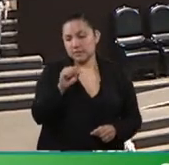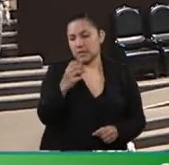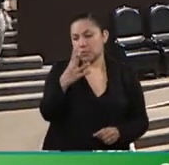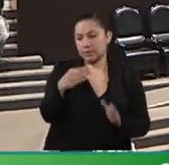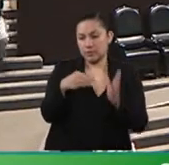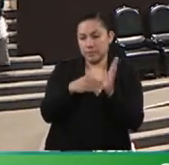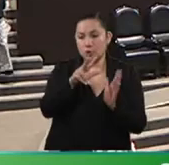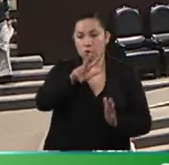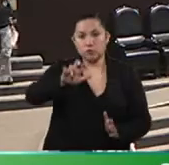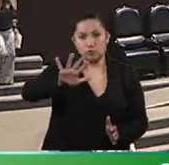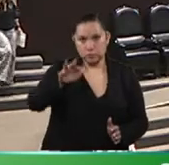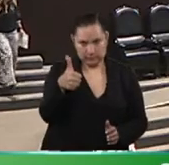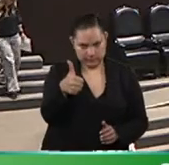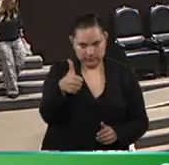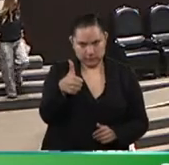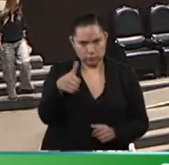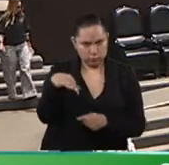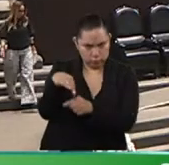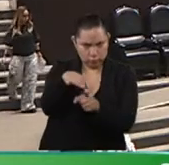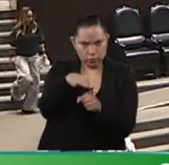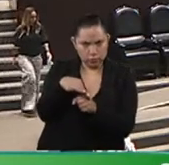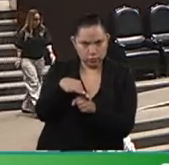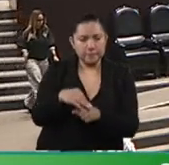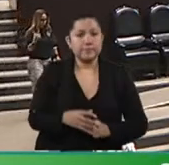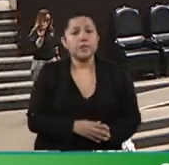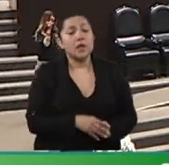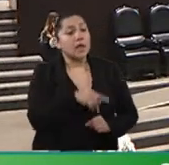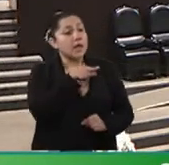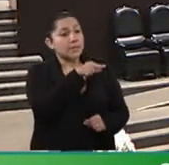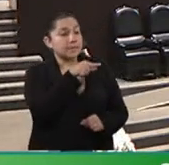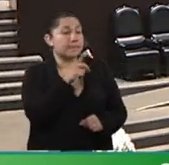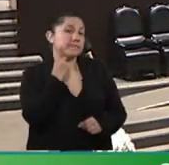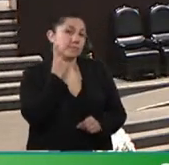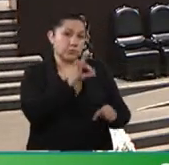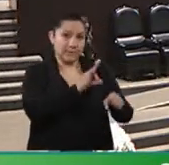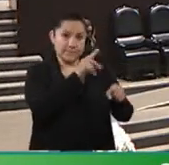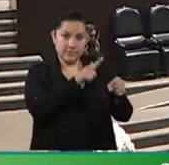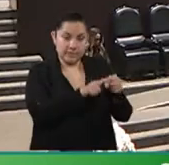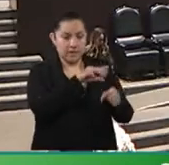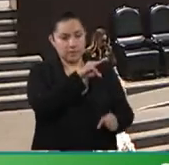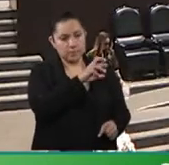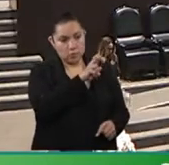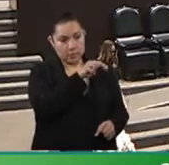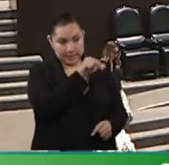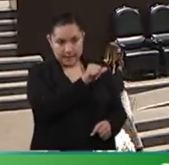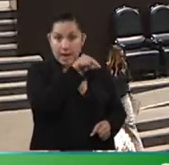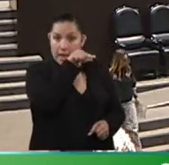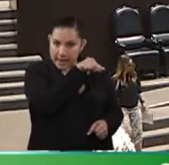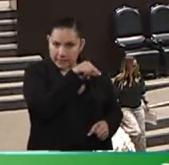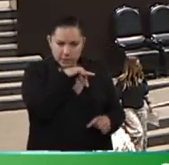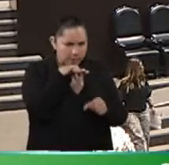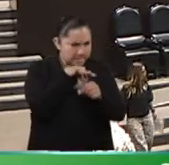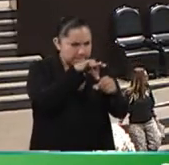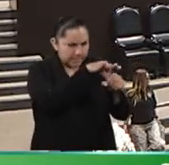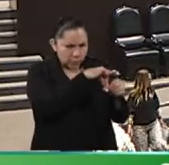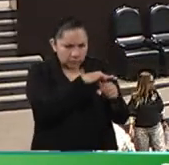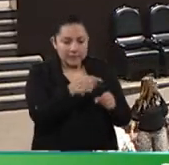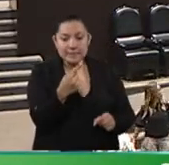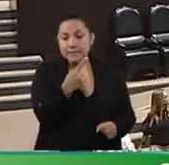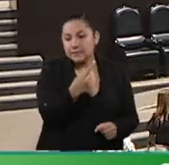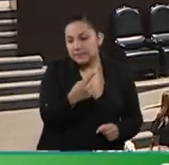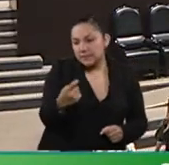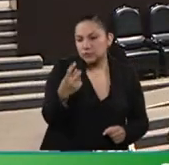6486 votos un diputado federal de morena tuvo un costo de